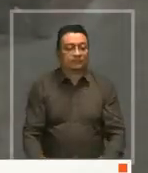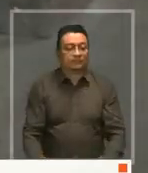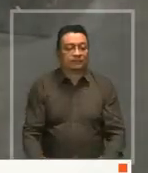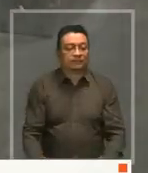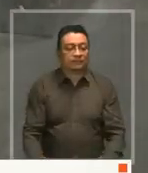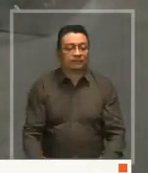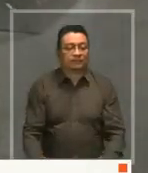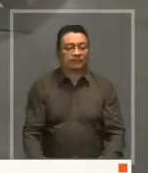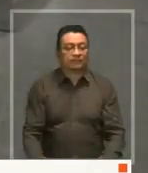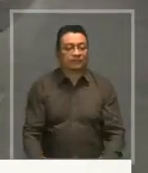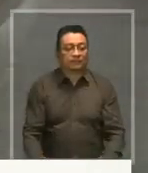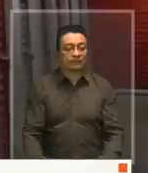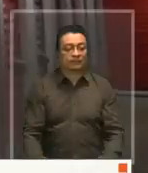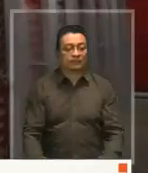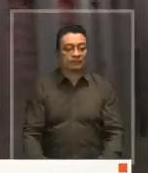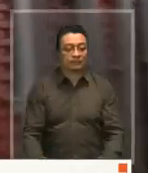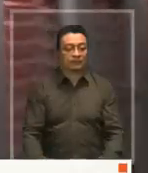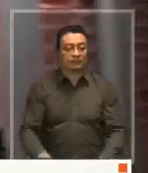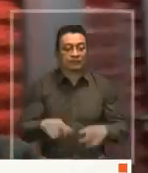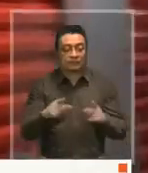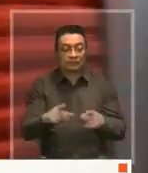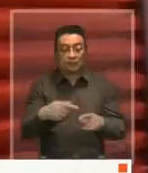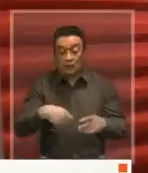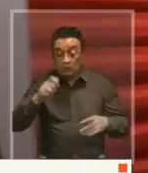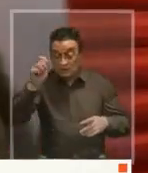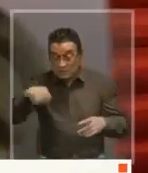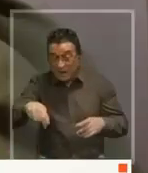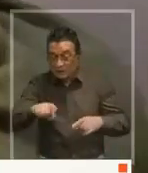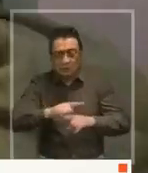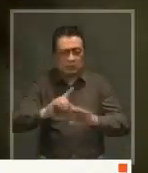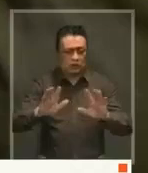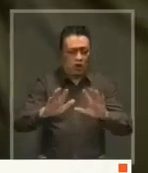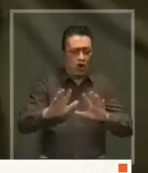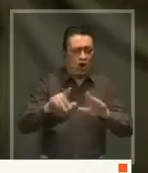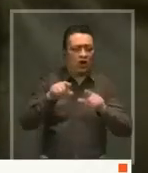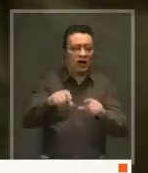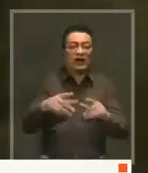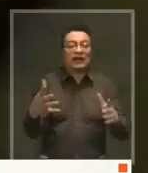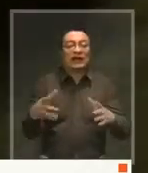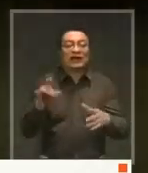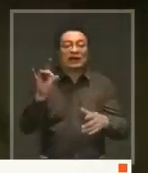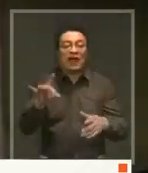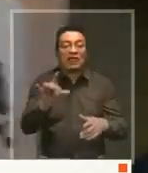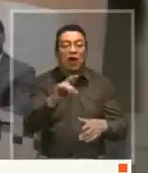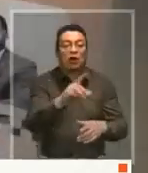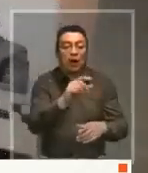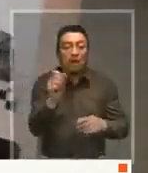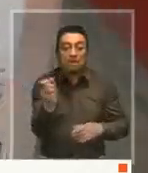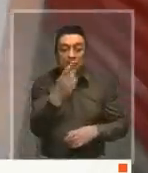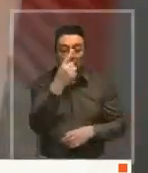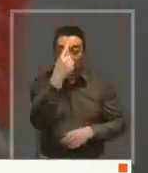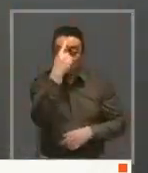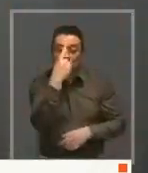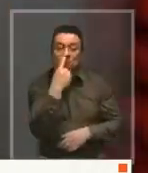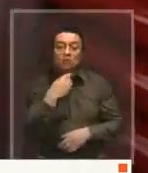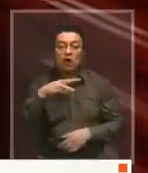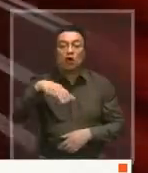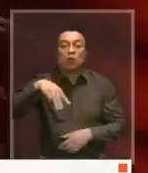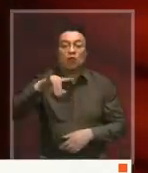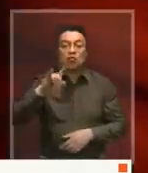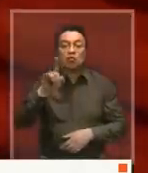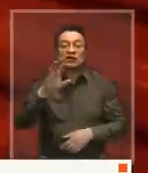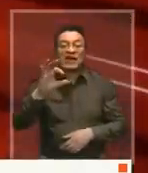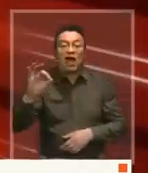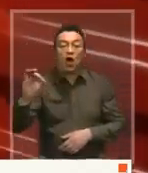preciado acá no habrá subasta ni mucho una de estas piezas son parte del primer museo OVNI que pronto reabrirá sus